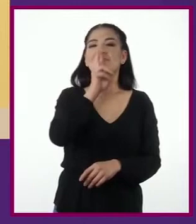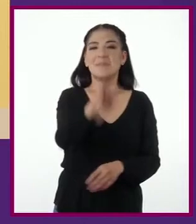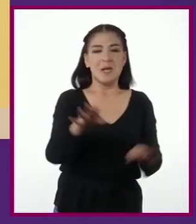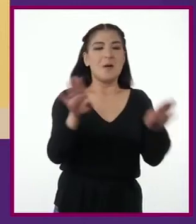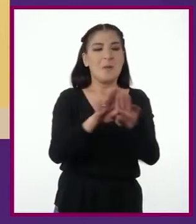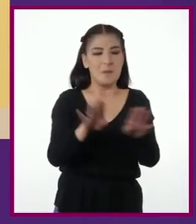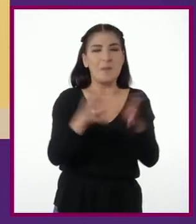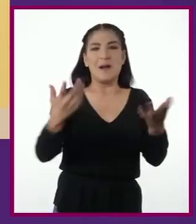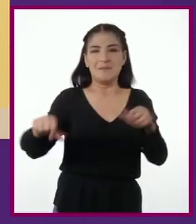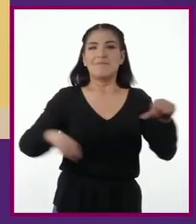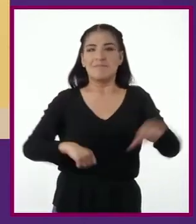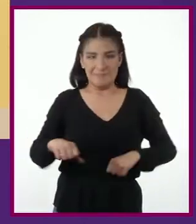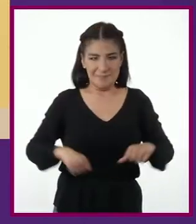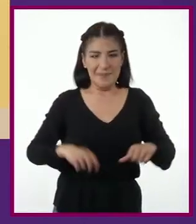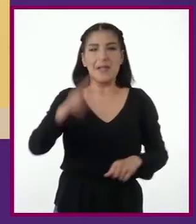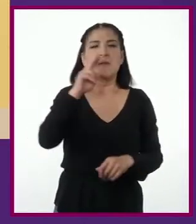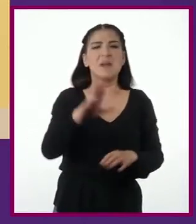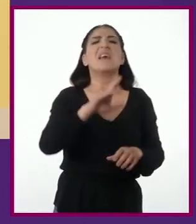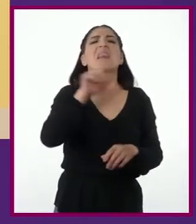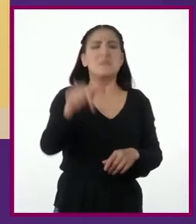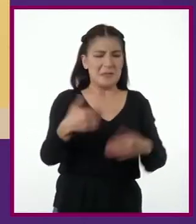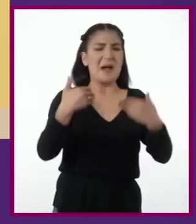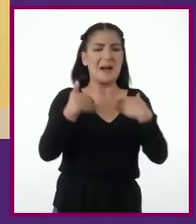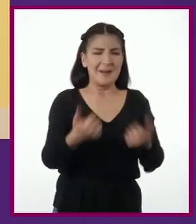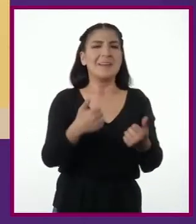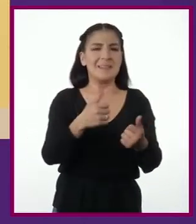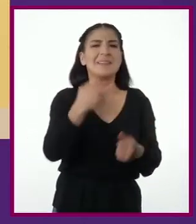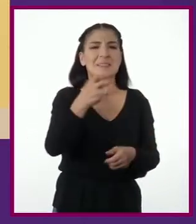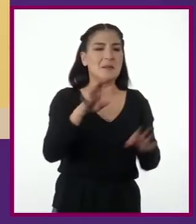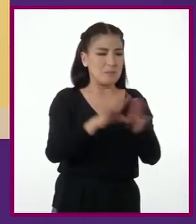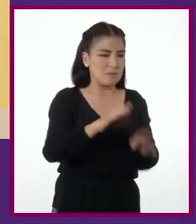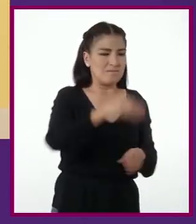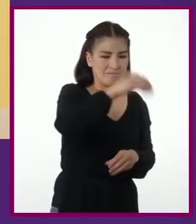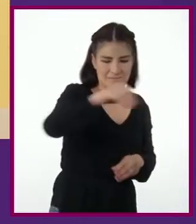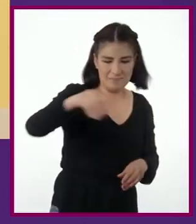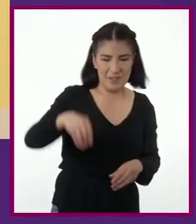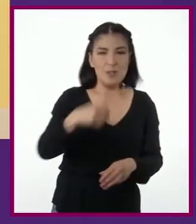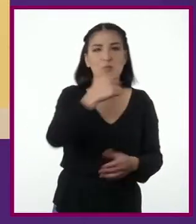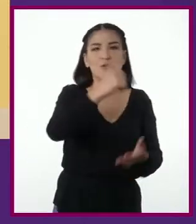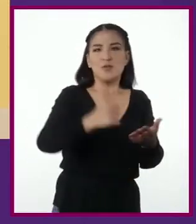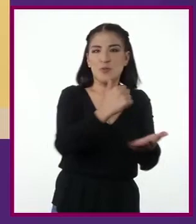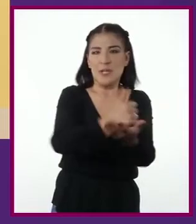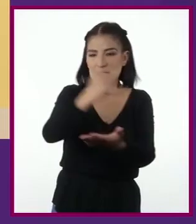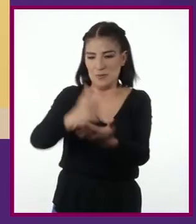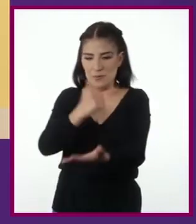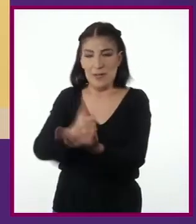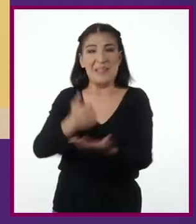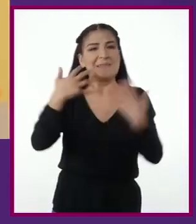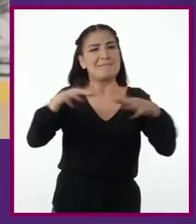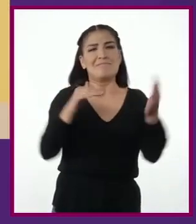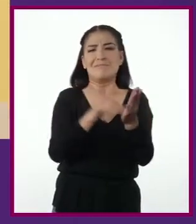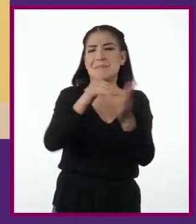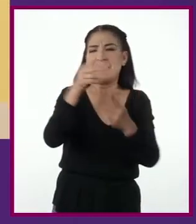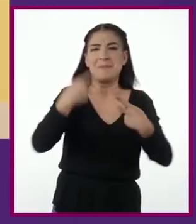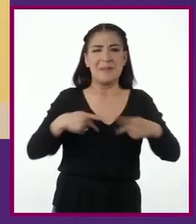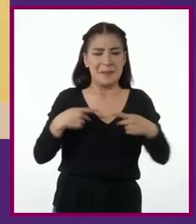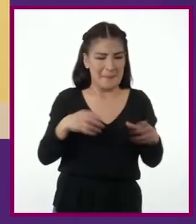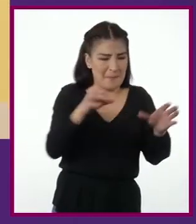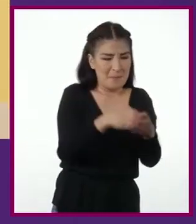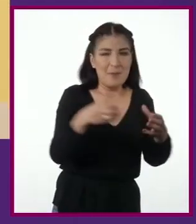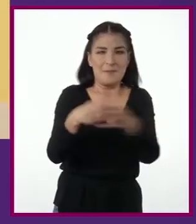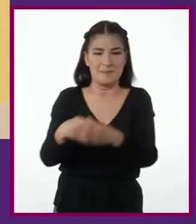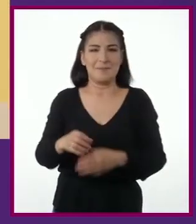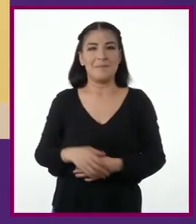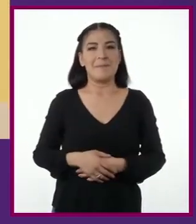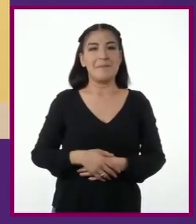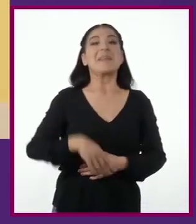actividad comercial, se fueron conformando las ciudades que concentraron a miles de personas. Como se ha